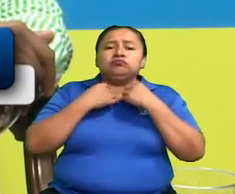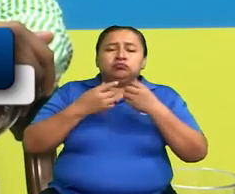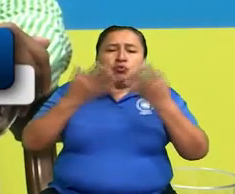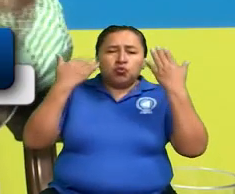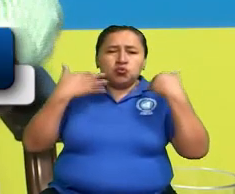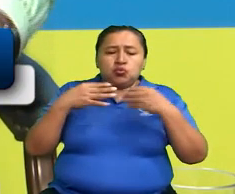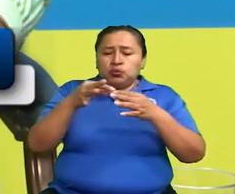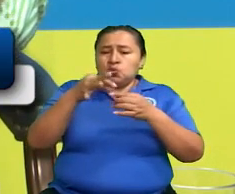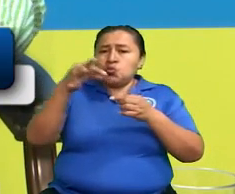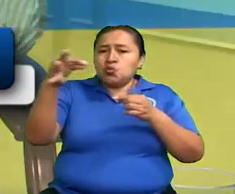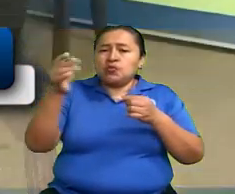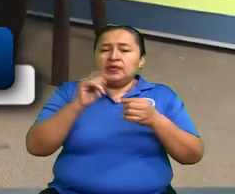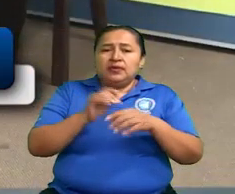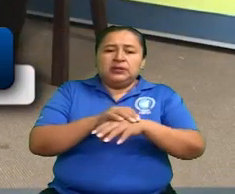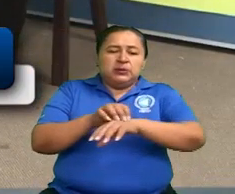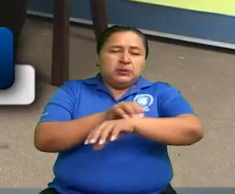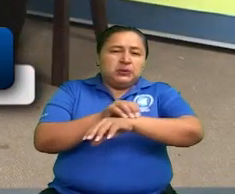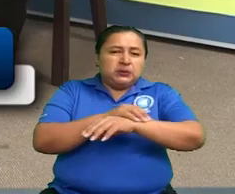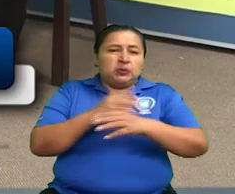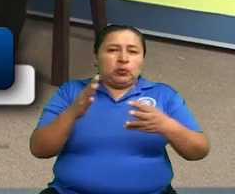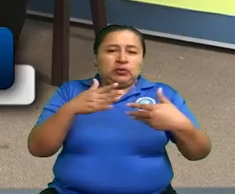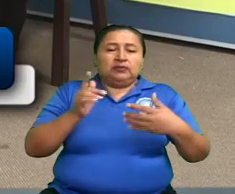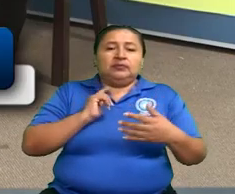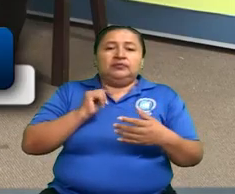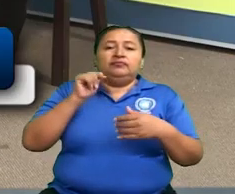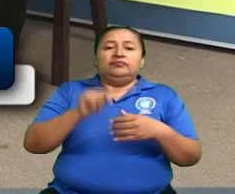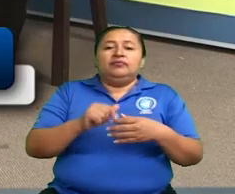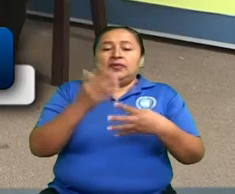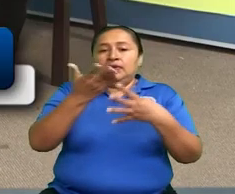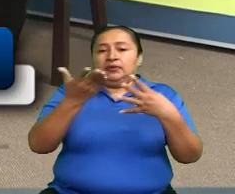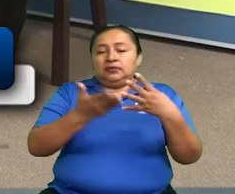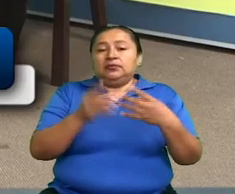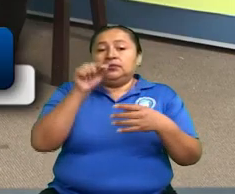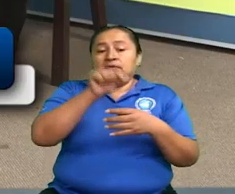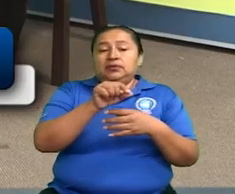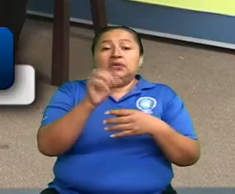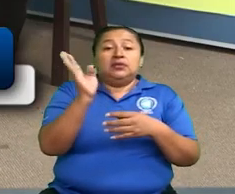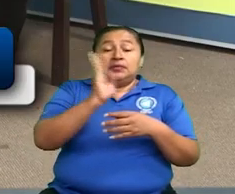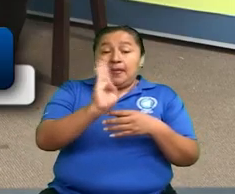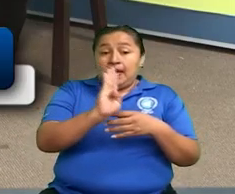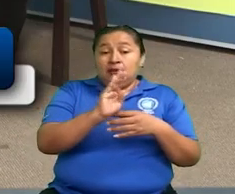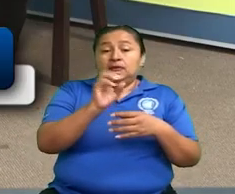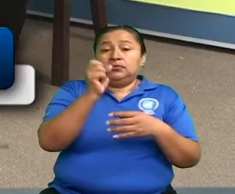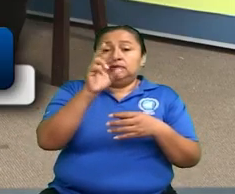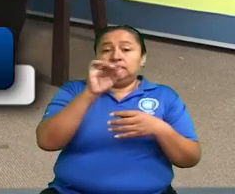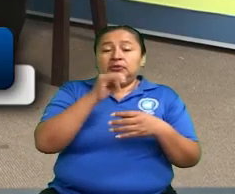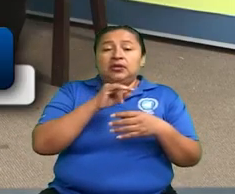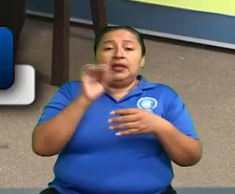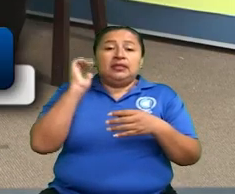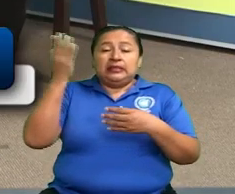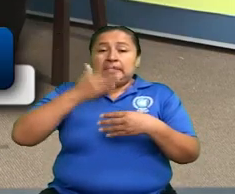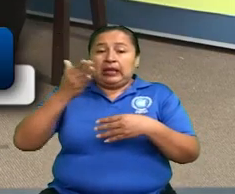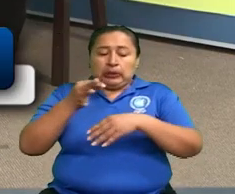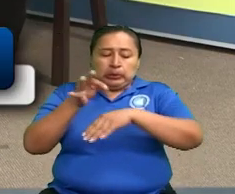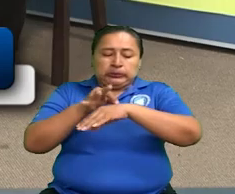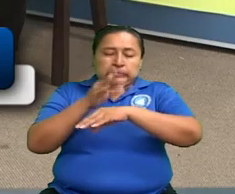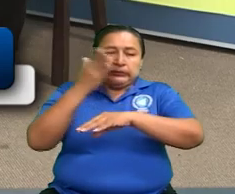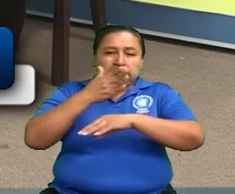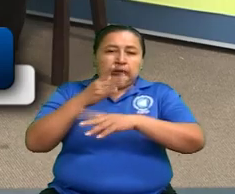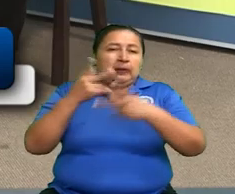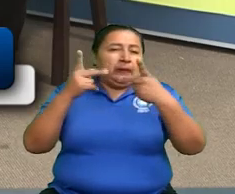manzanilla, y aquella picazón, pues quedó horrible. Hasta lo clasificaban, sarampión blanco y sarampión negro. Ah, aquellos puntos negros.